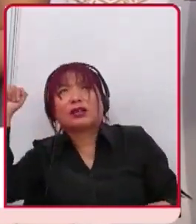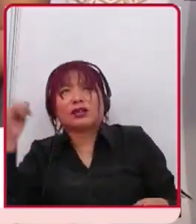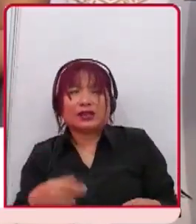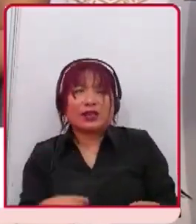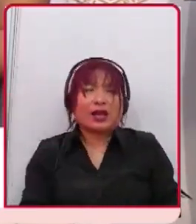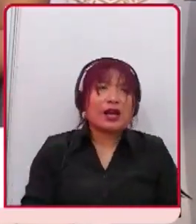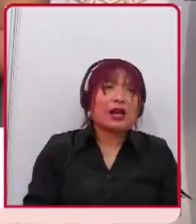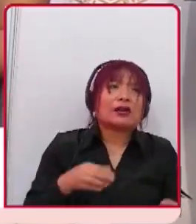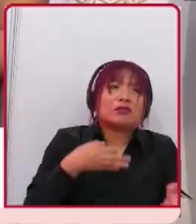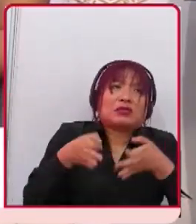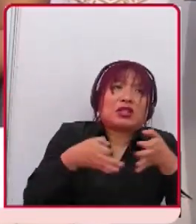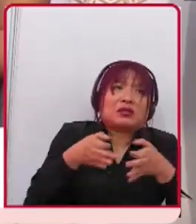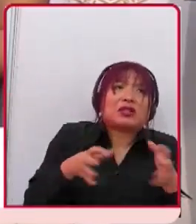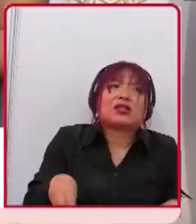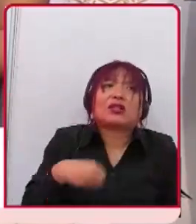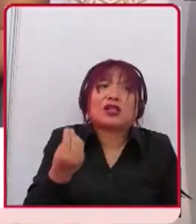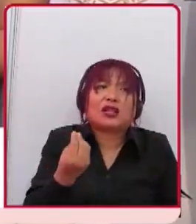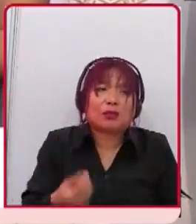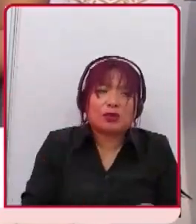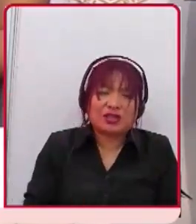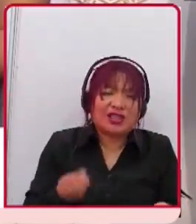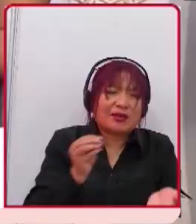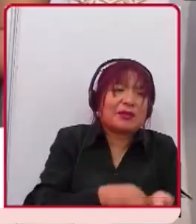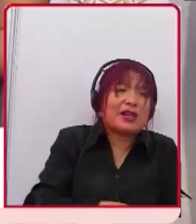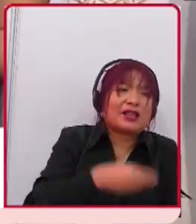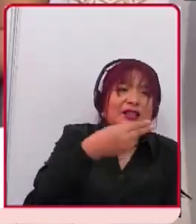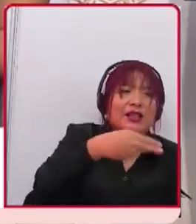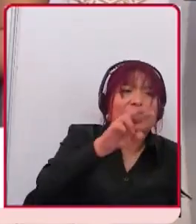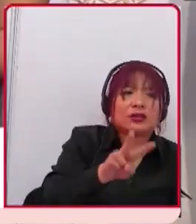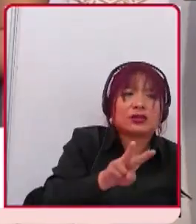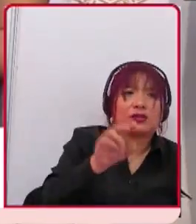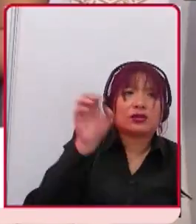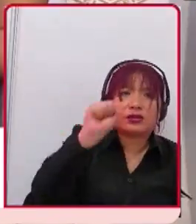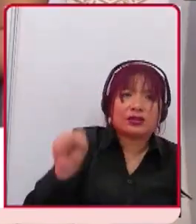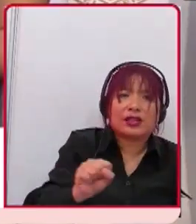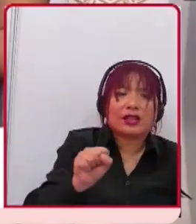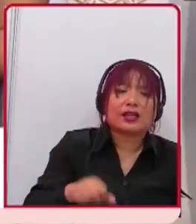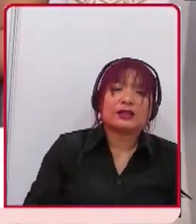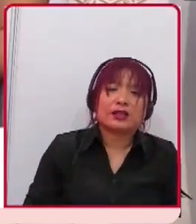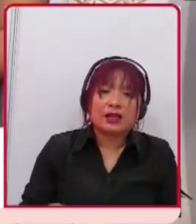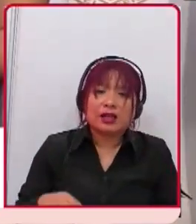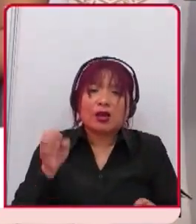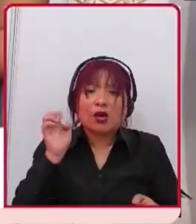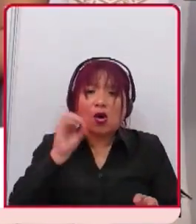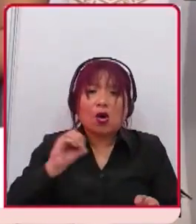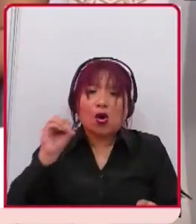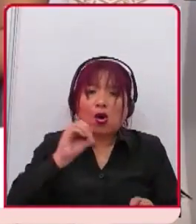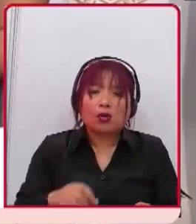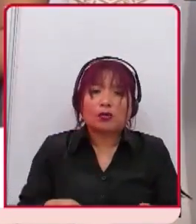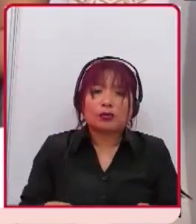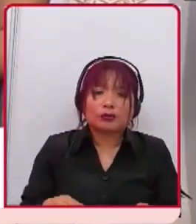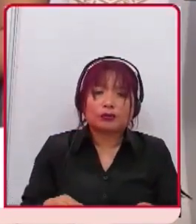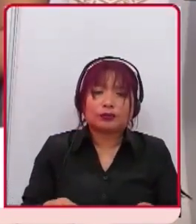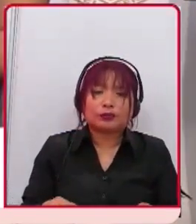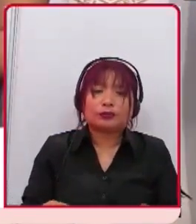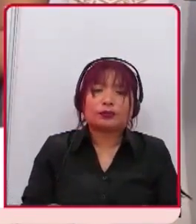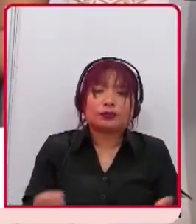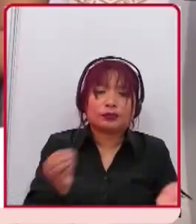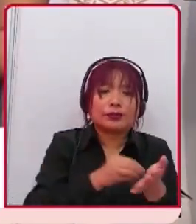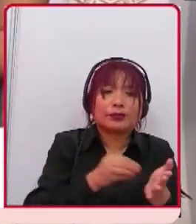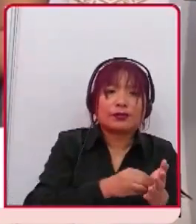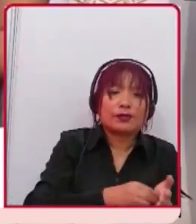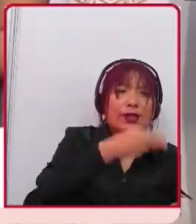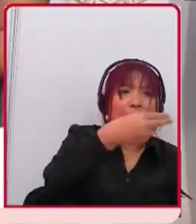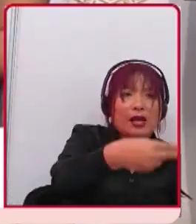dando explicación de por qué había mayor generación de H2S, ácido sulfídrico, posiblemente mayor consumo de hidrosulfato de